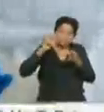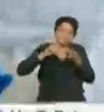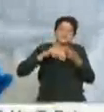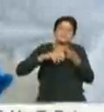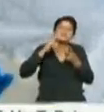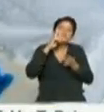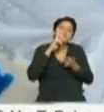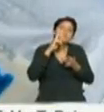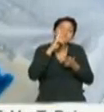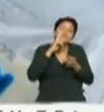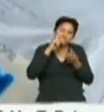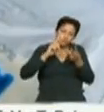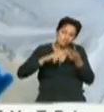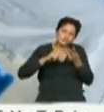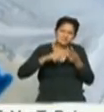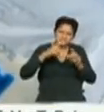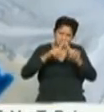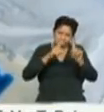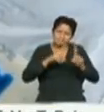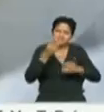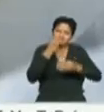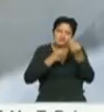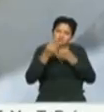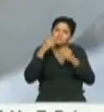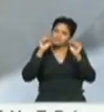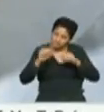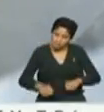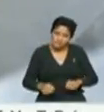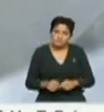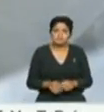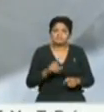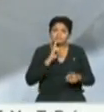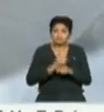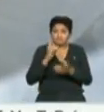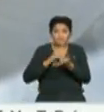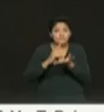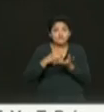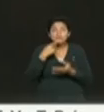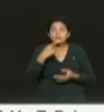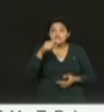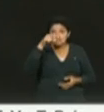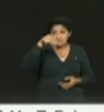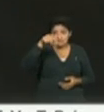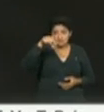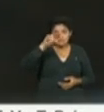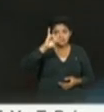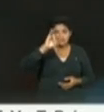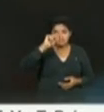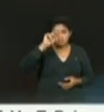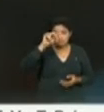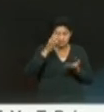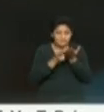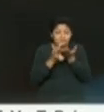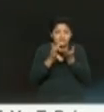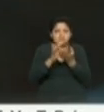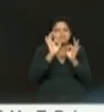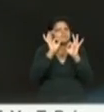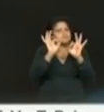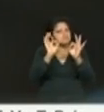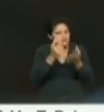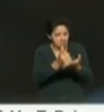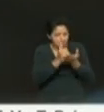y productos agroindustriales. Según los especialistas, la quinoa es un alimento completo, con proteína,